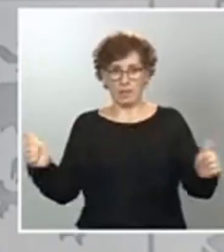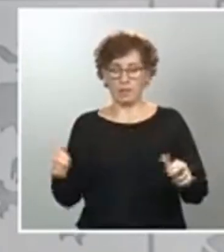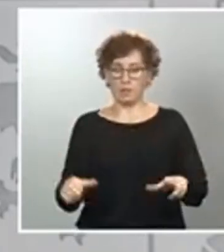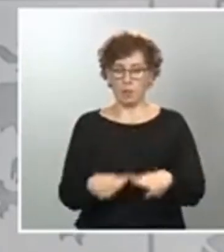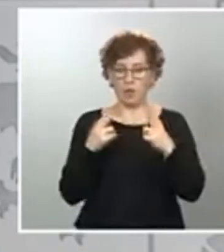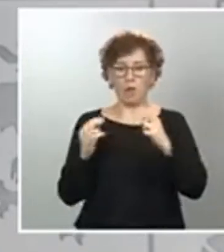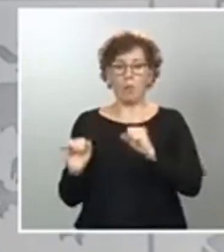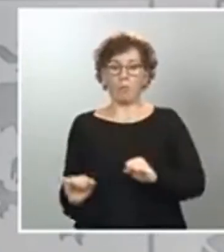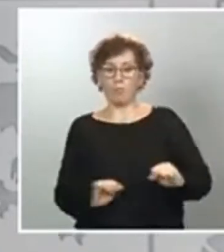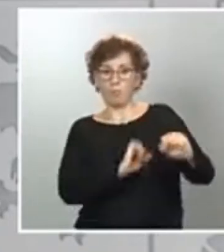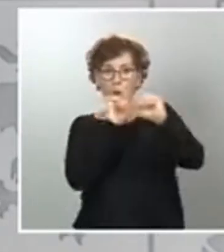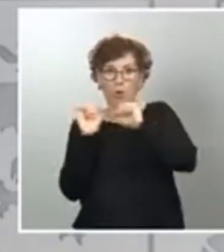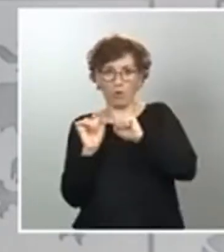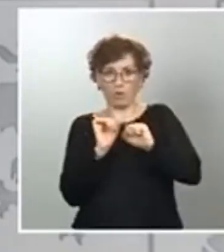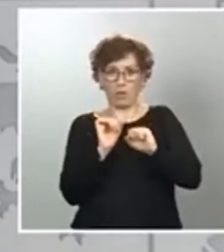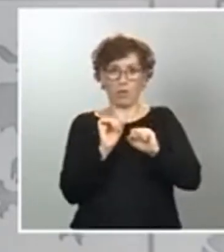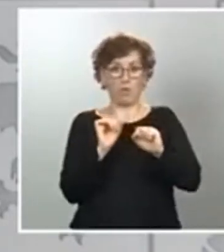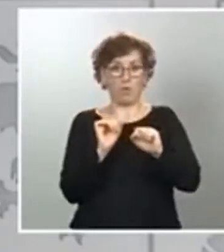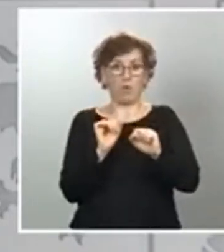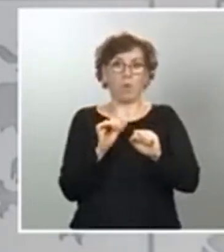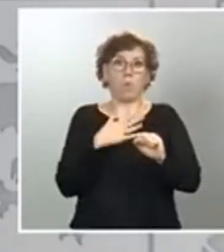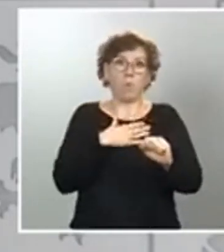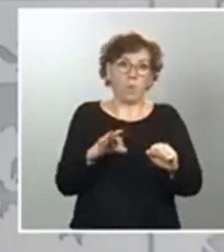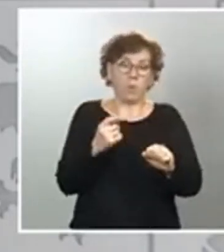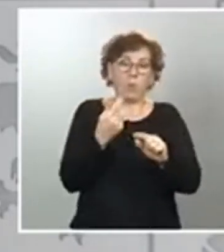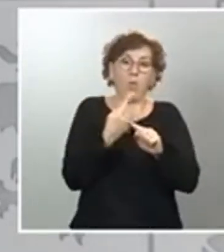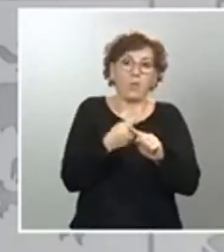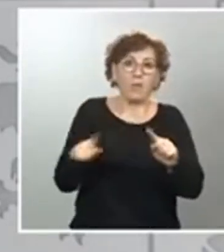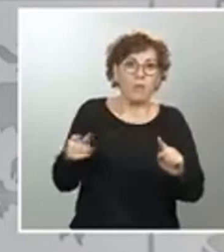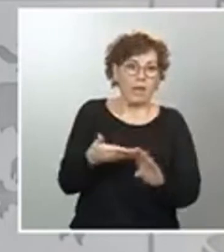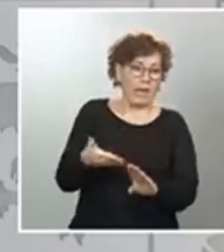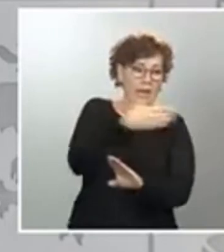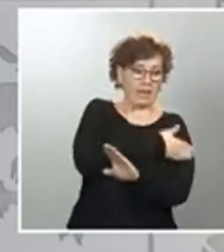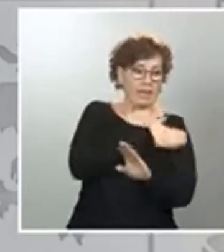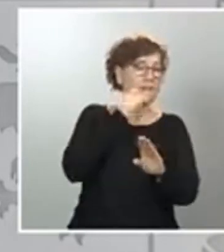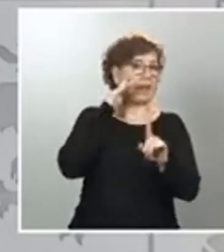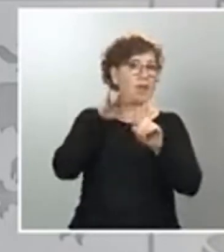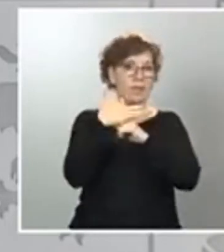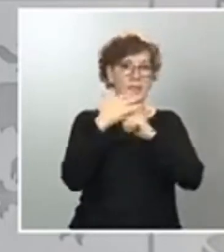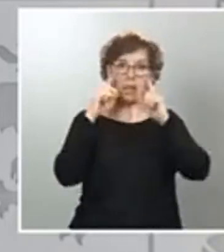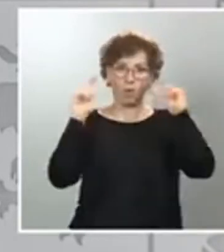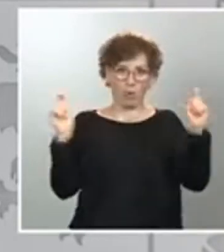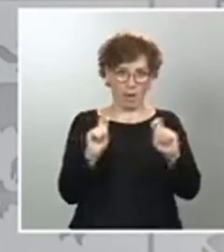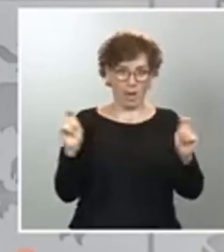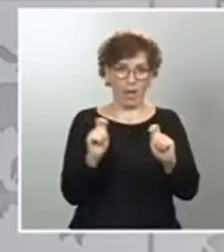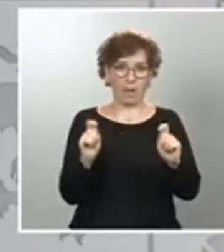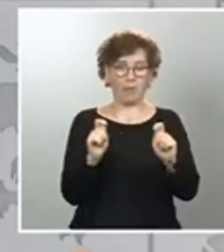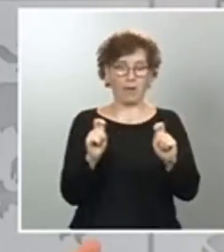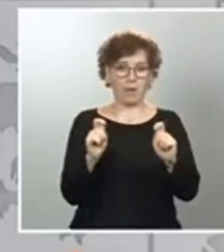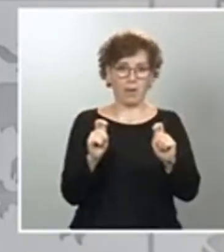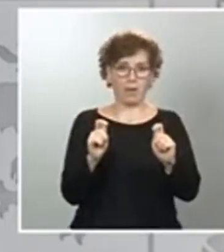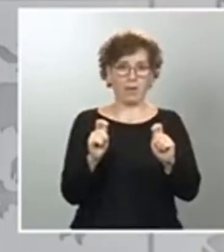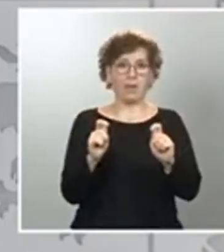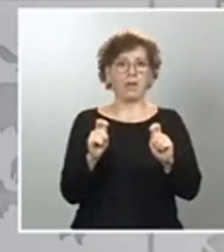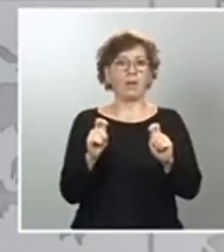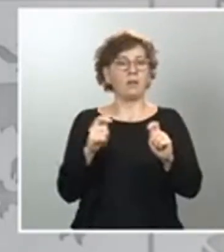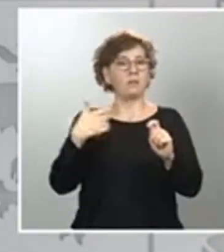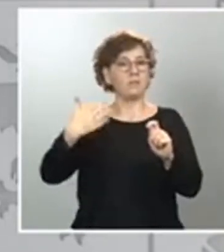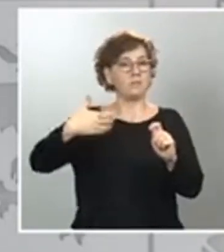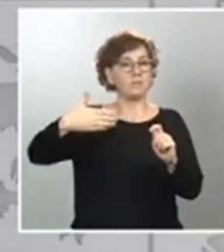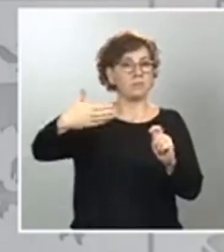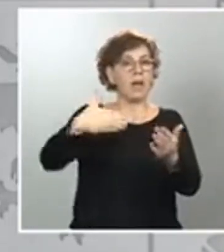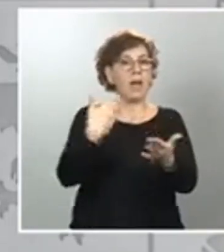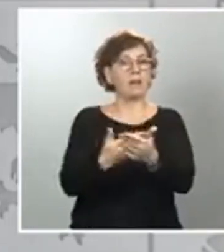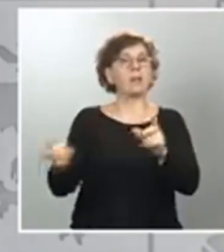a las que hemos tenido antes del estado de alarma, de la invasión del COVID-19, hasta que pues encontremos o bien el remedio